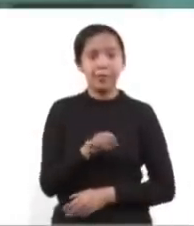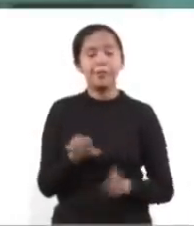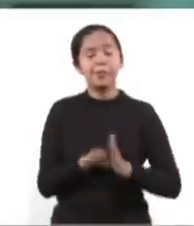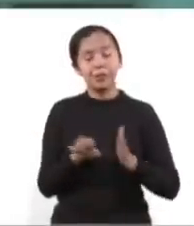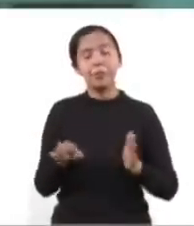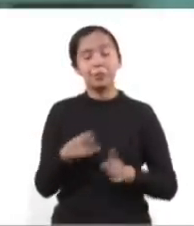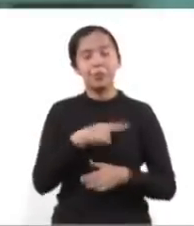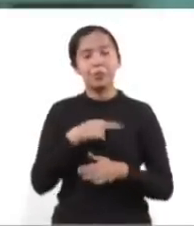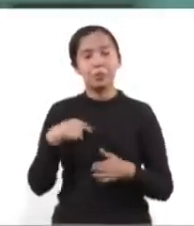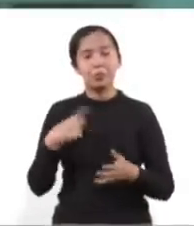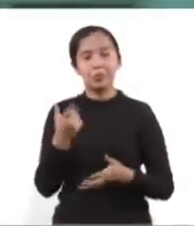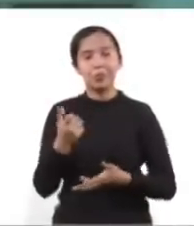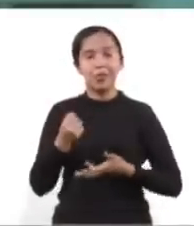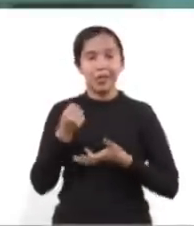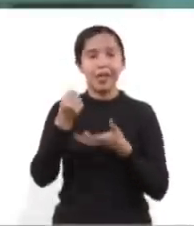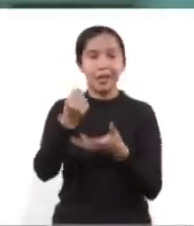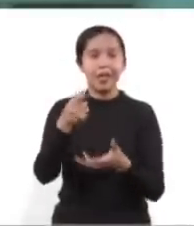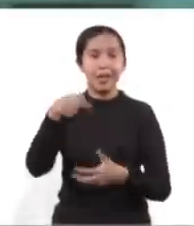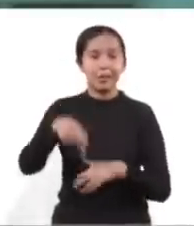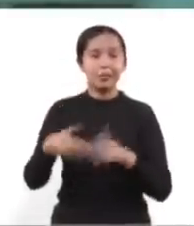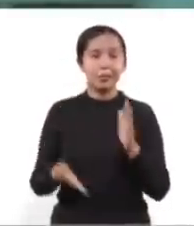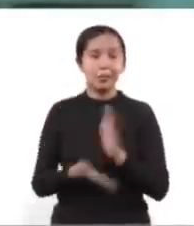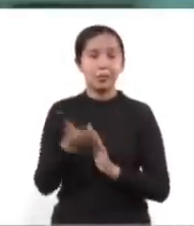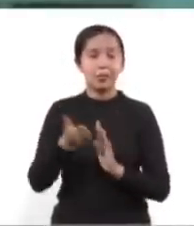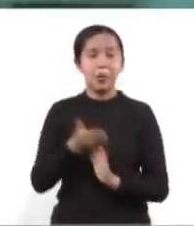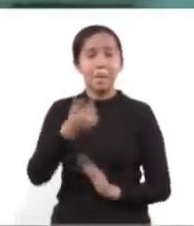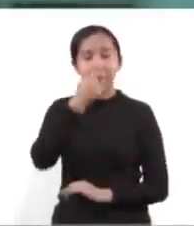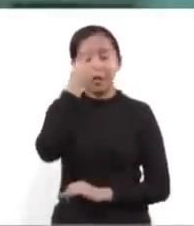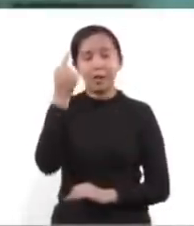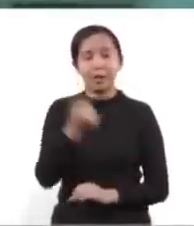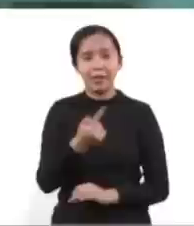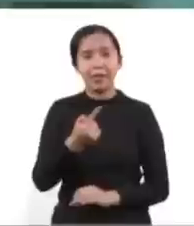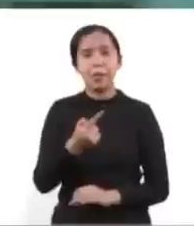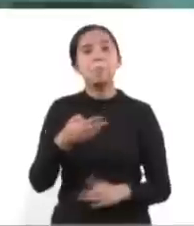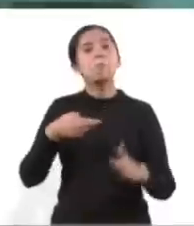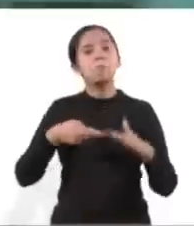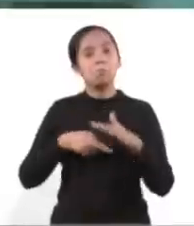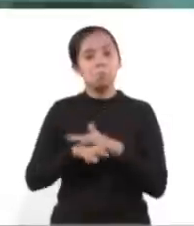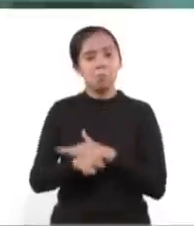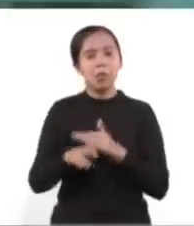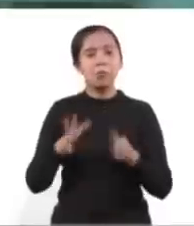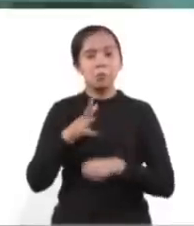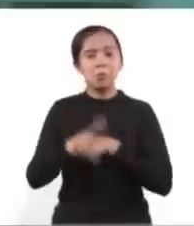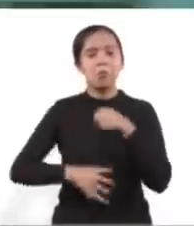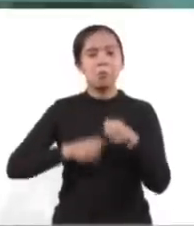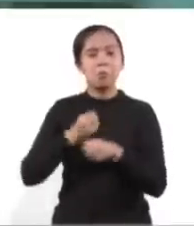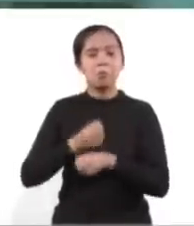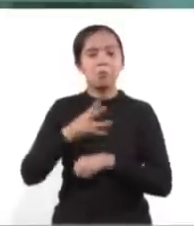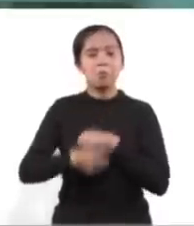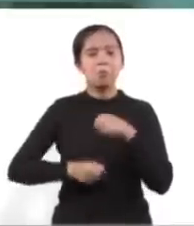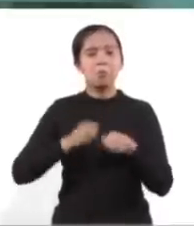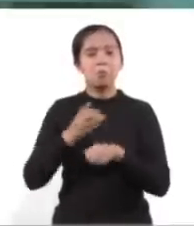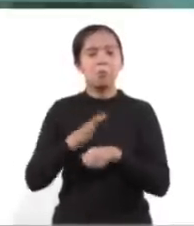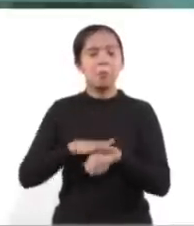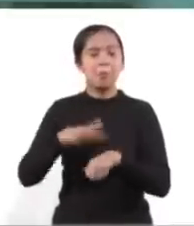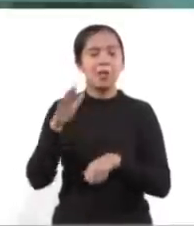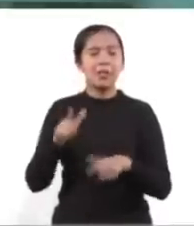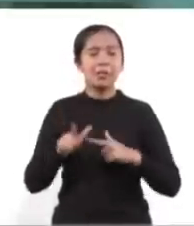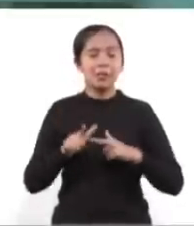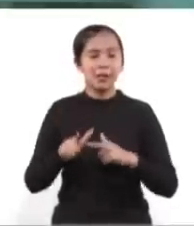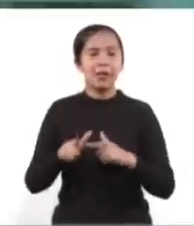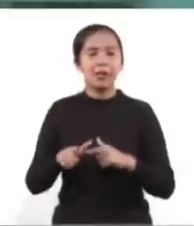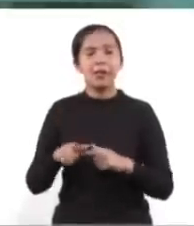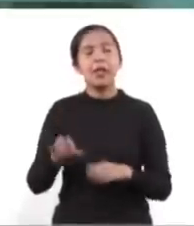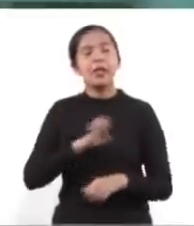en esta obra fundamental para darle larga vida al metro, particularmente a las líneas